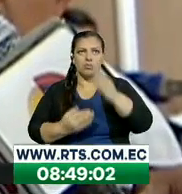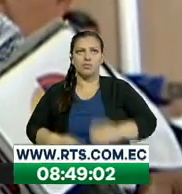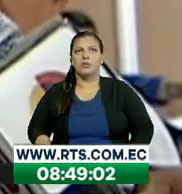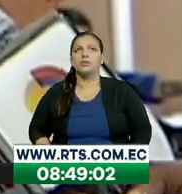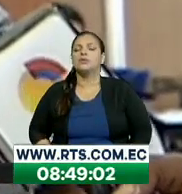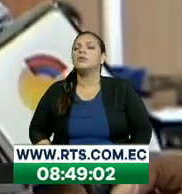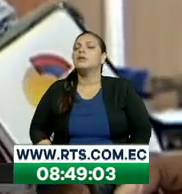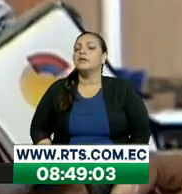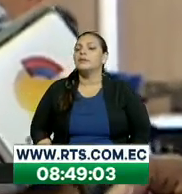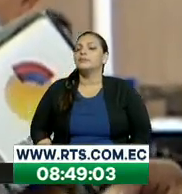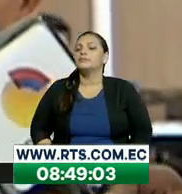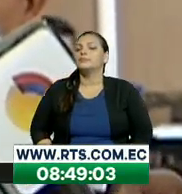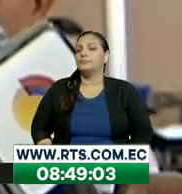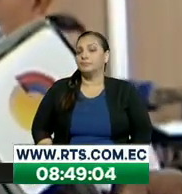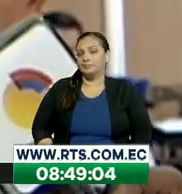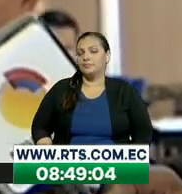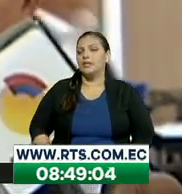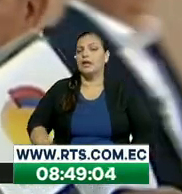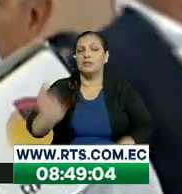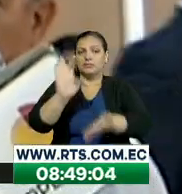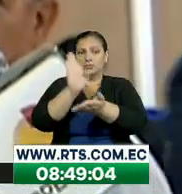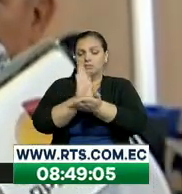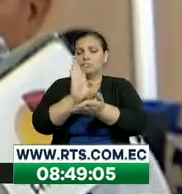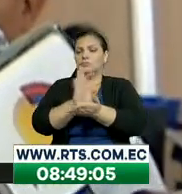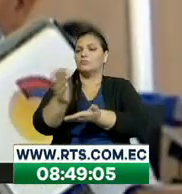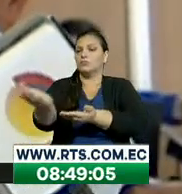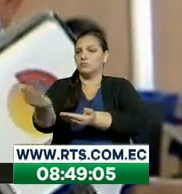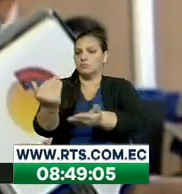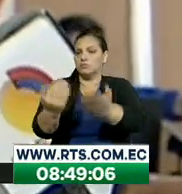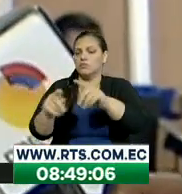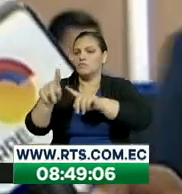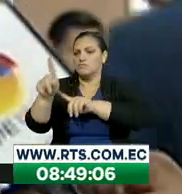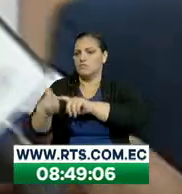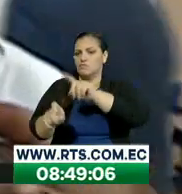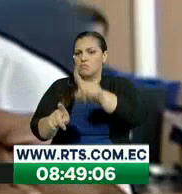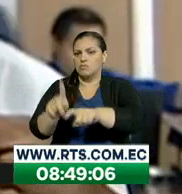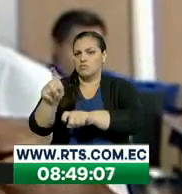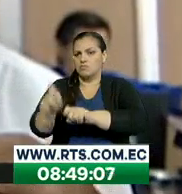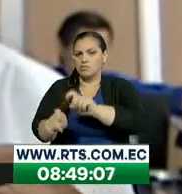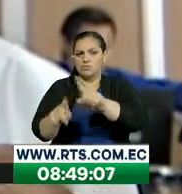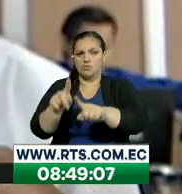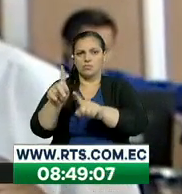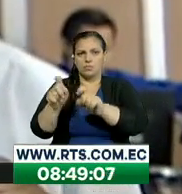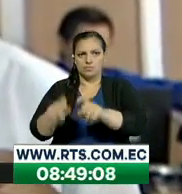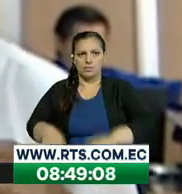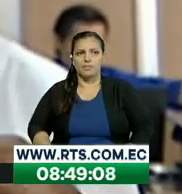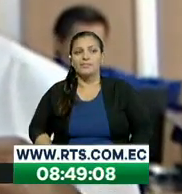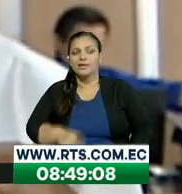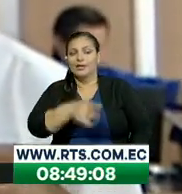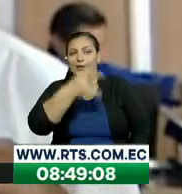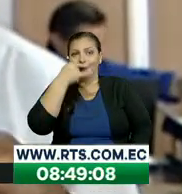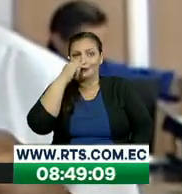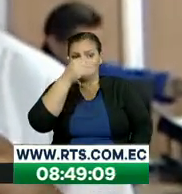testigos. Acabó de darse el testimonio anticipado o la reproducción del testimonio anticipado de uno de los menores víctimas y a su